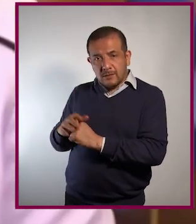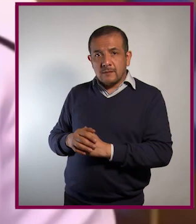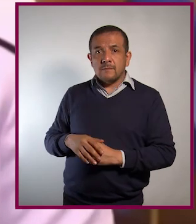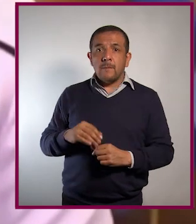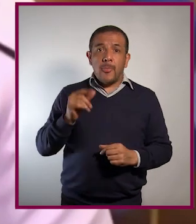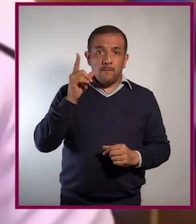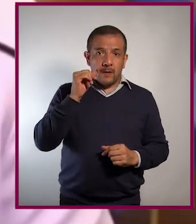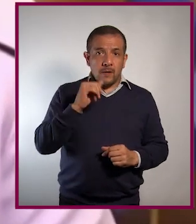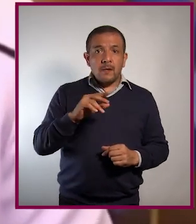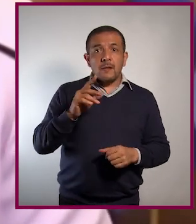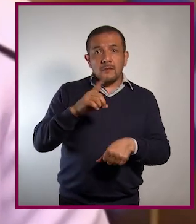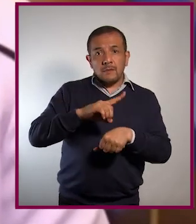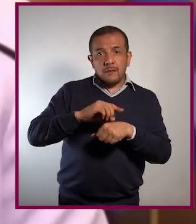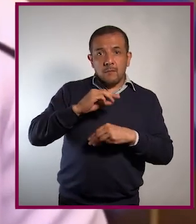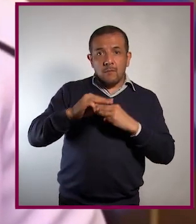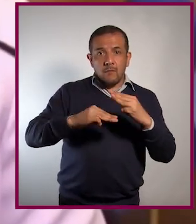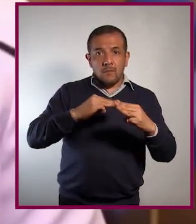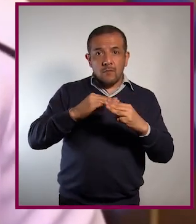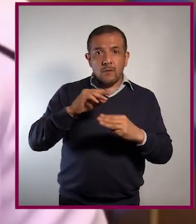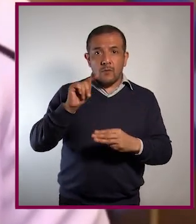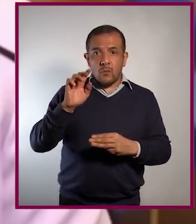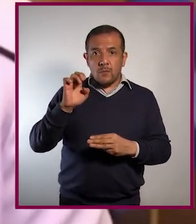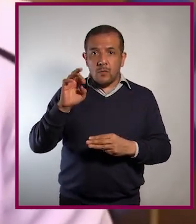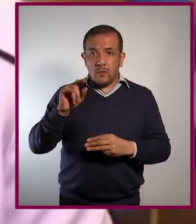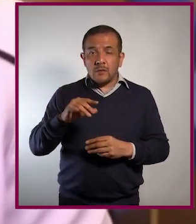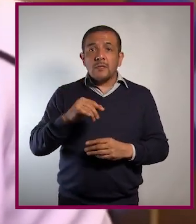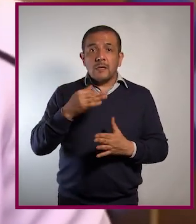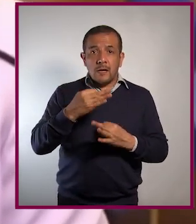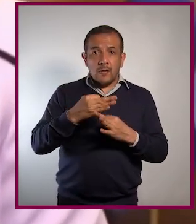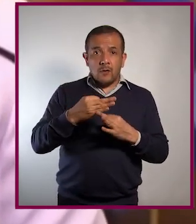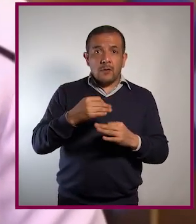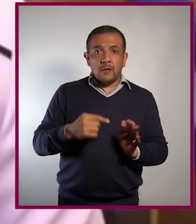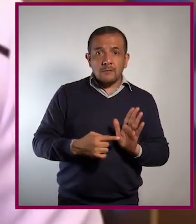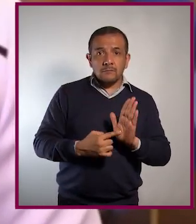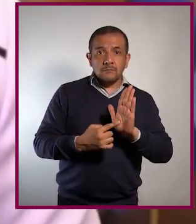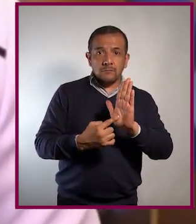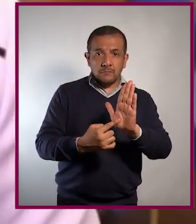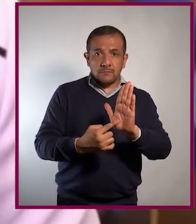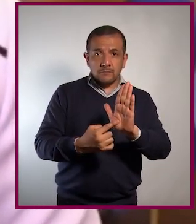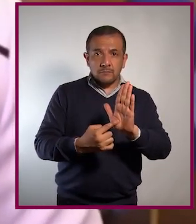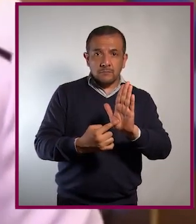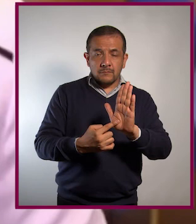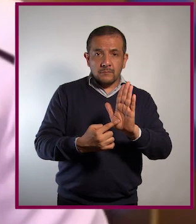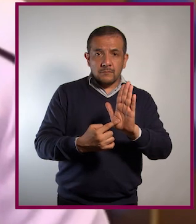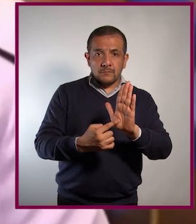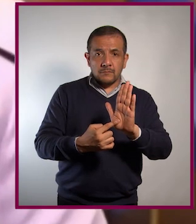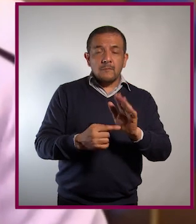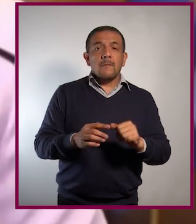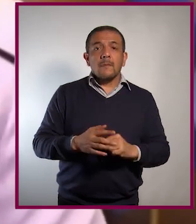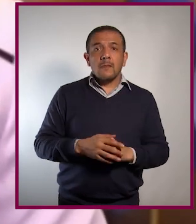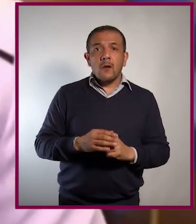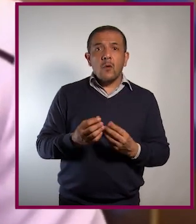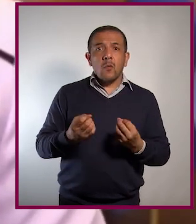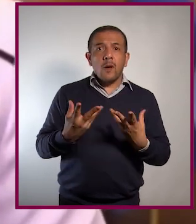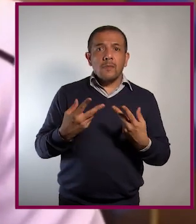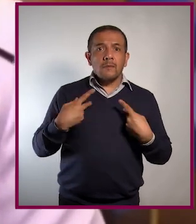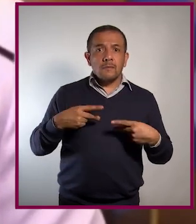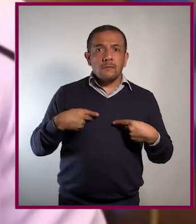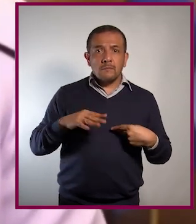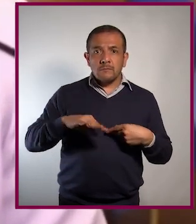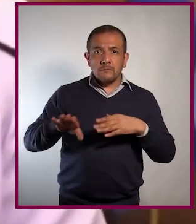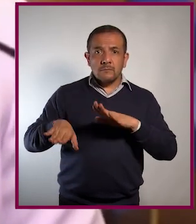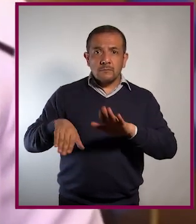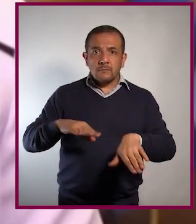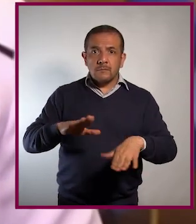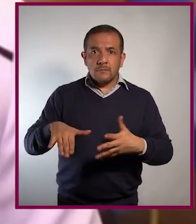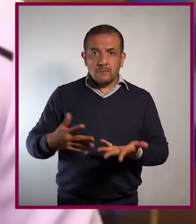es el Día Mundial de la Tuberculosis y es un momento para reflejar sobre la cantidad de